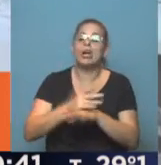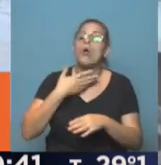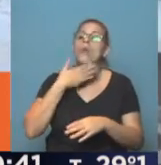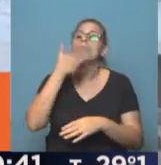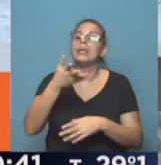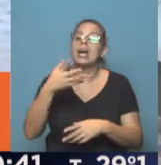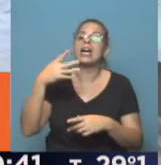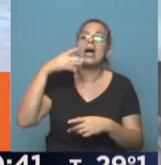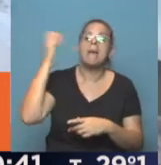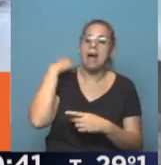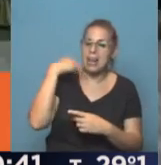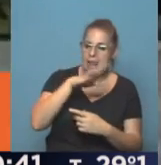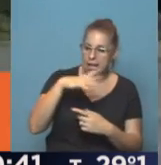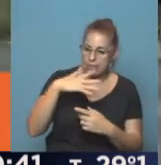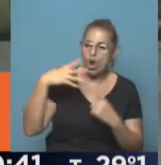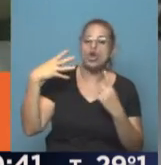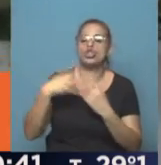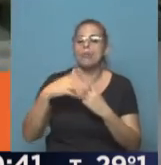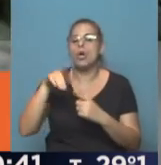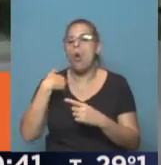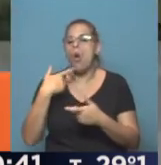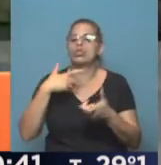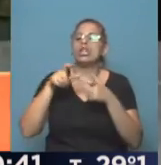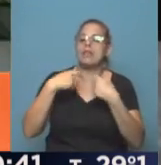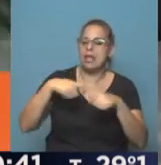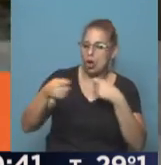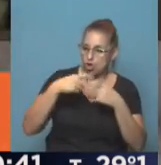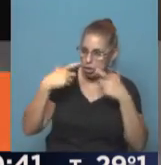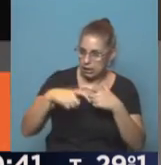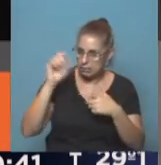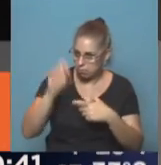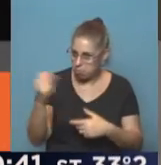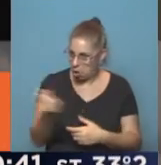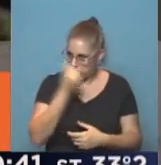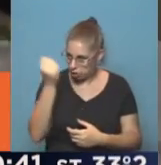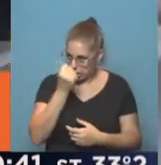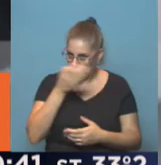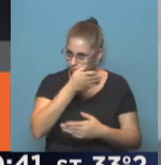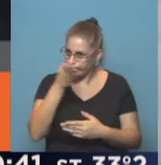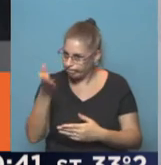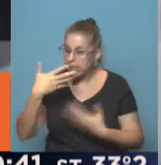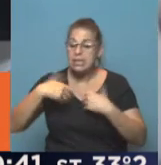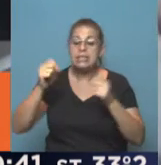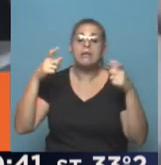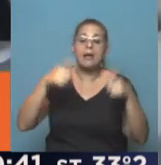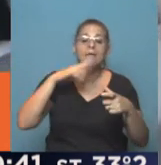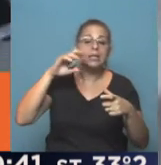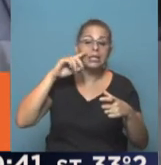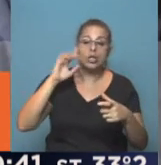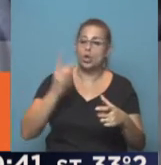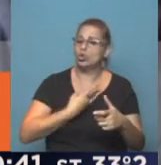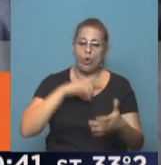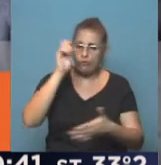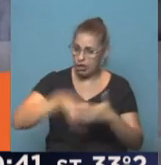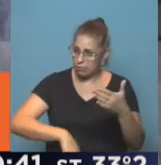también estuvo en Cabildo y Juramento y en otras disquerías más clásicas, importantes, llevando vinilos que él mismo firmaba